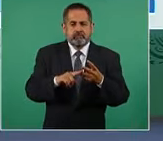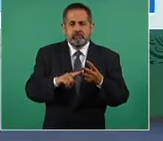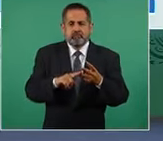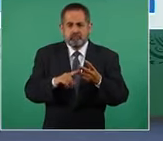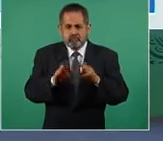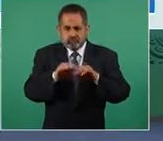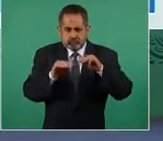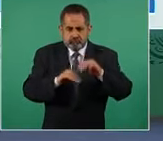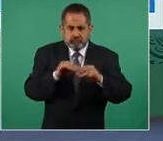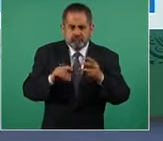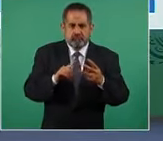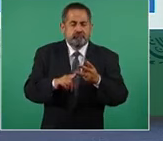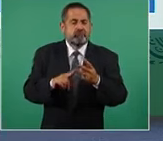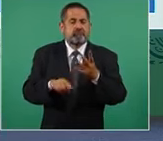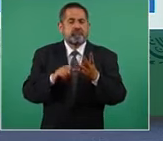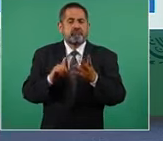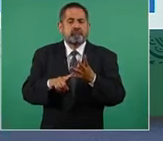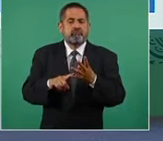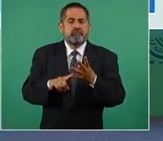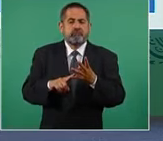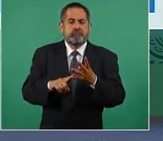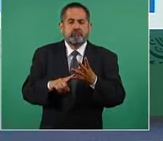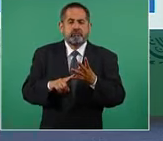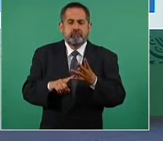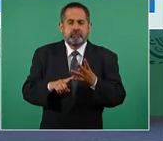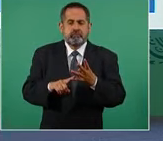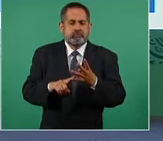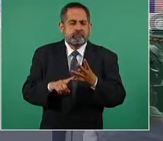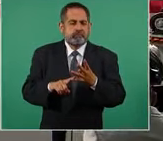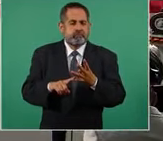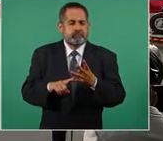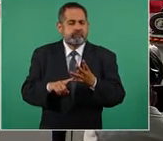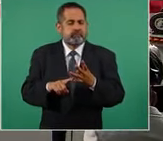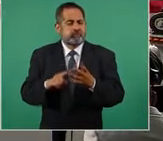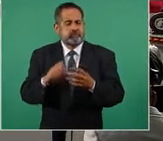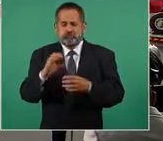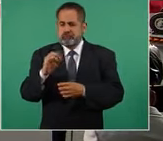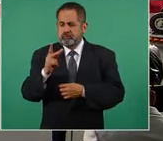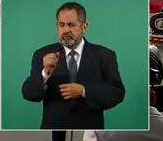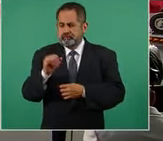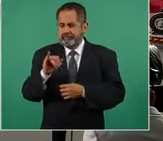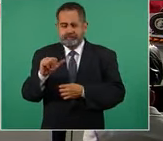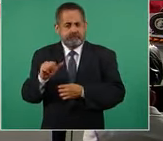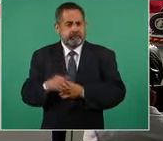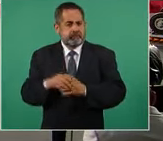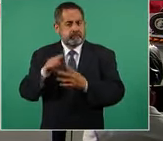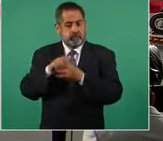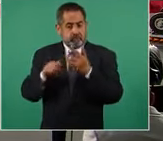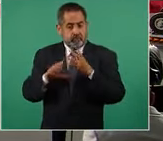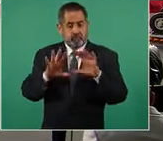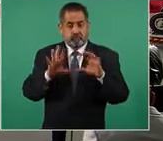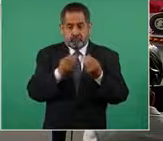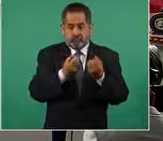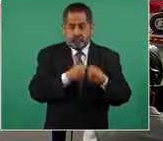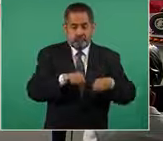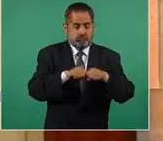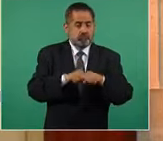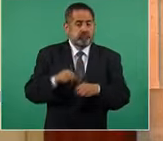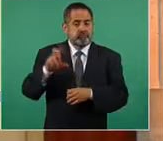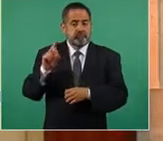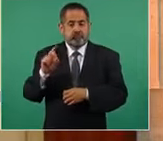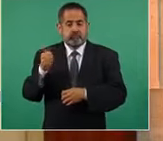obras físicas y las construcciones rurales. La propuesta económica, como ya señaló el señor presidente, son